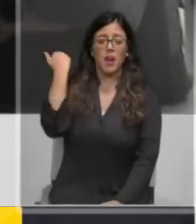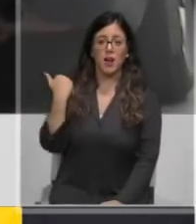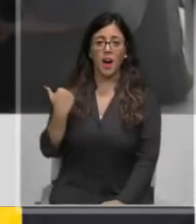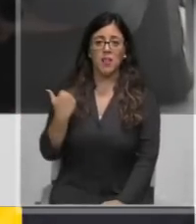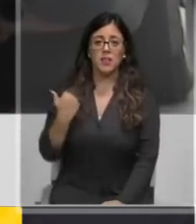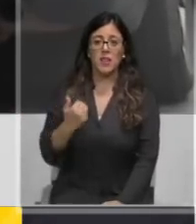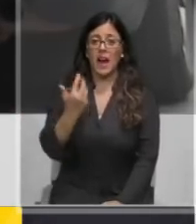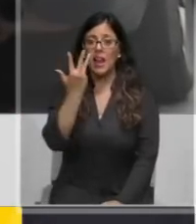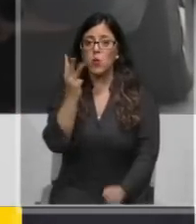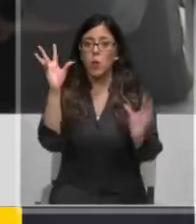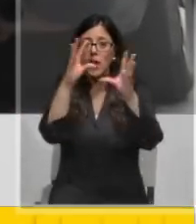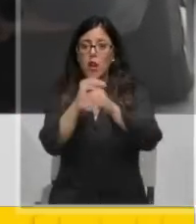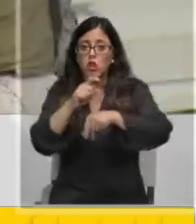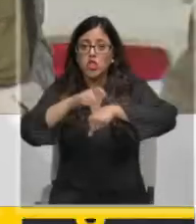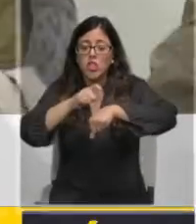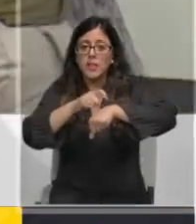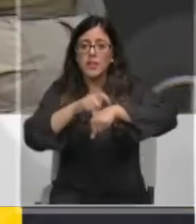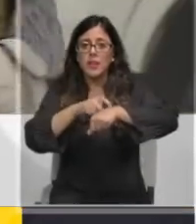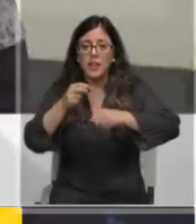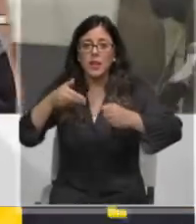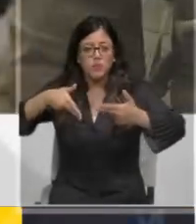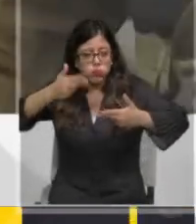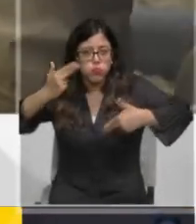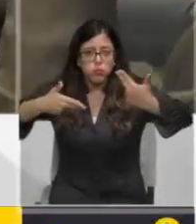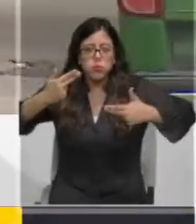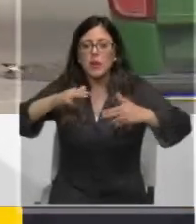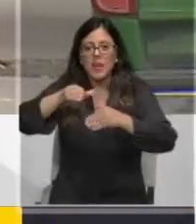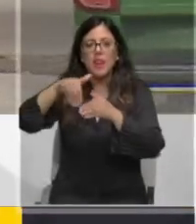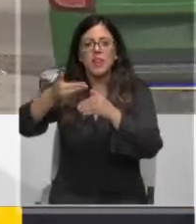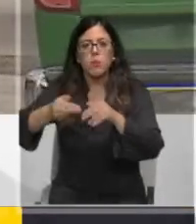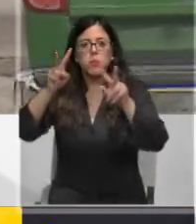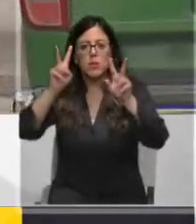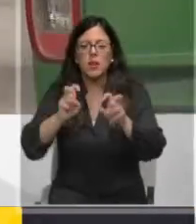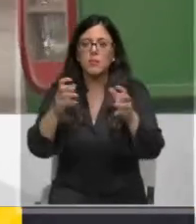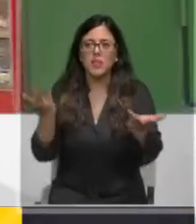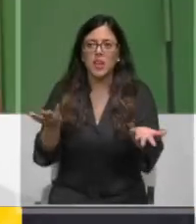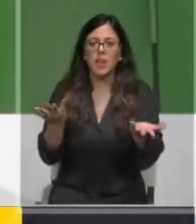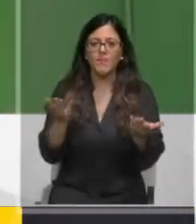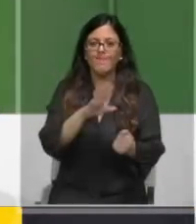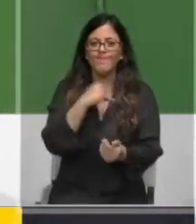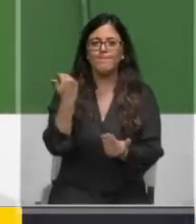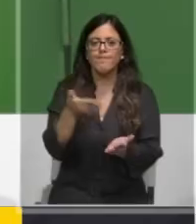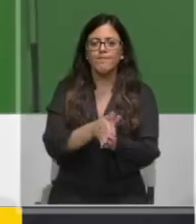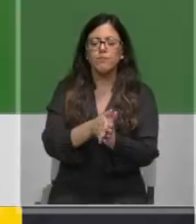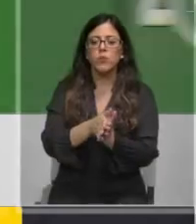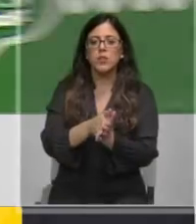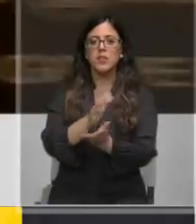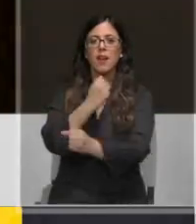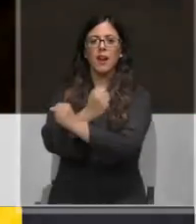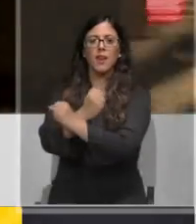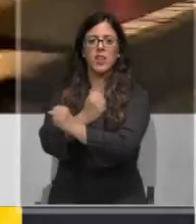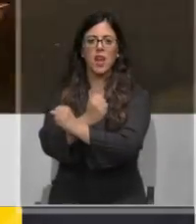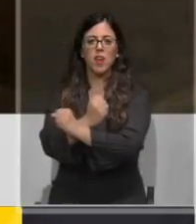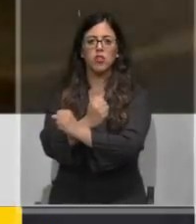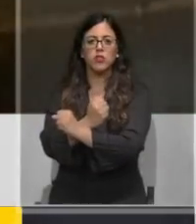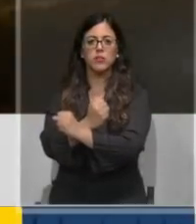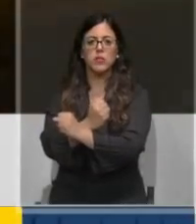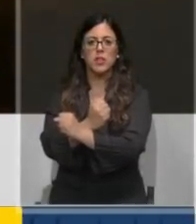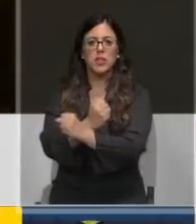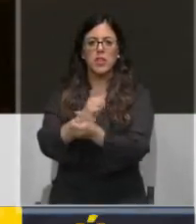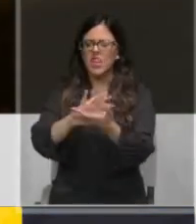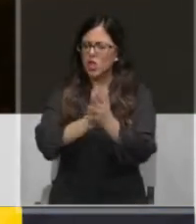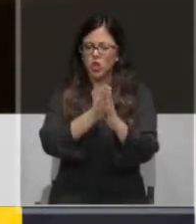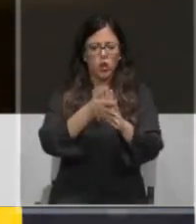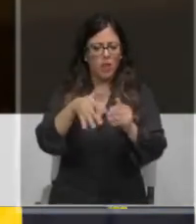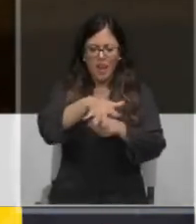una semana a las nueve de la noche ocurría la balacera y el posterior procedimiento donde es asesinado El cabo Daniel Palma y todos los hechos posteriores que